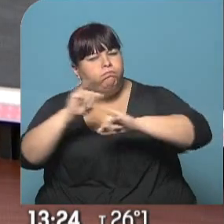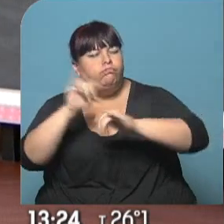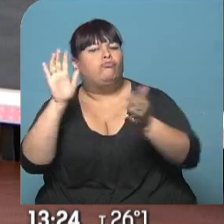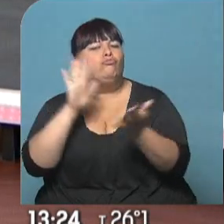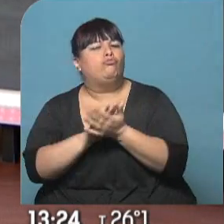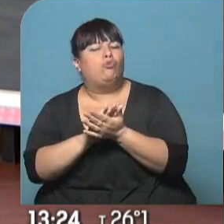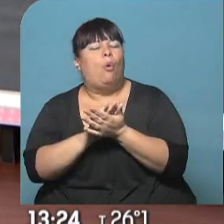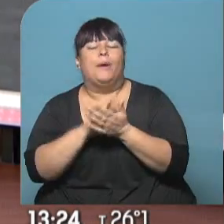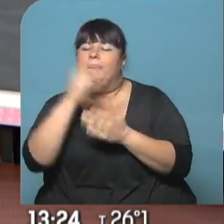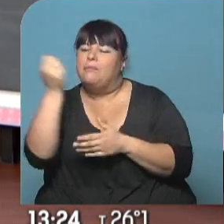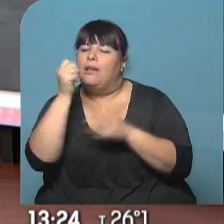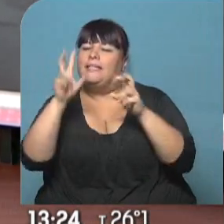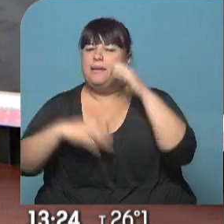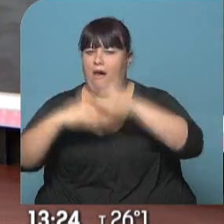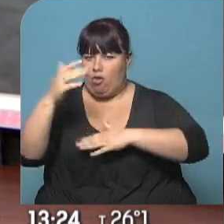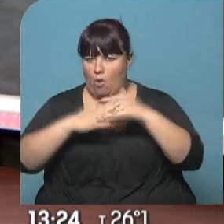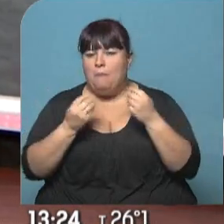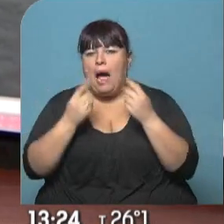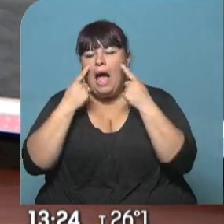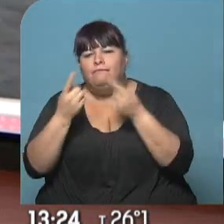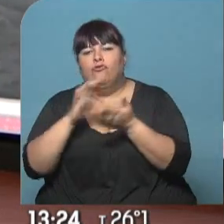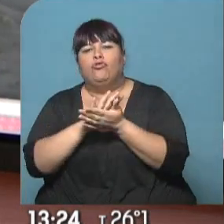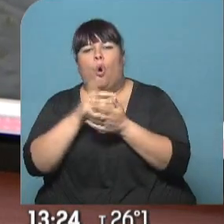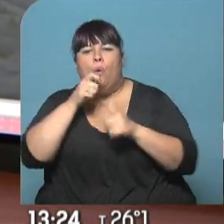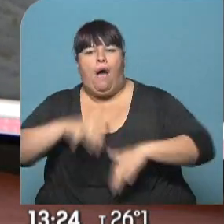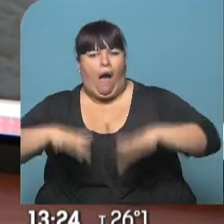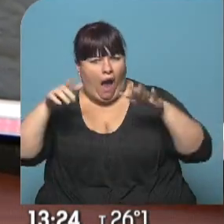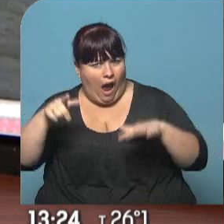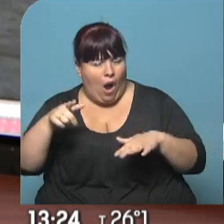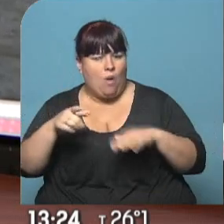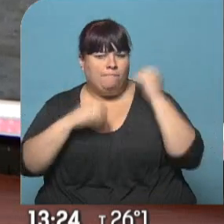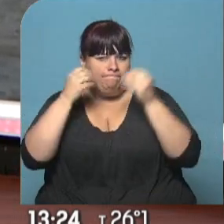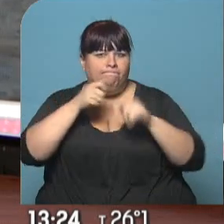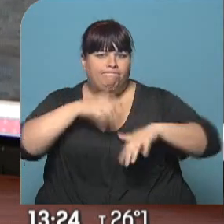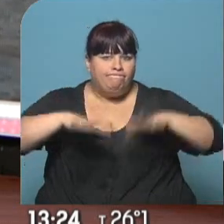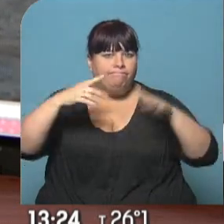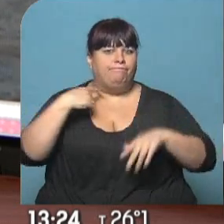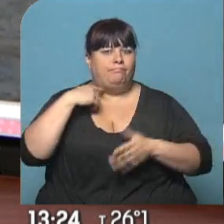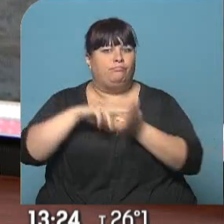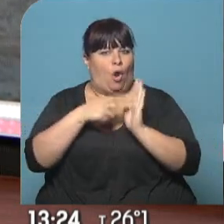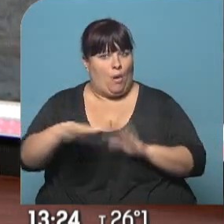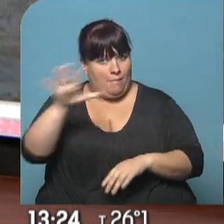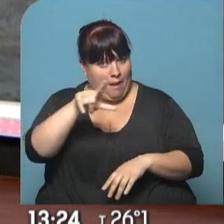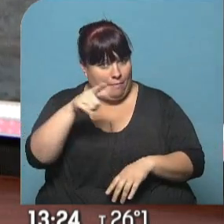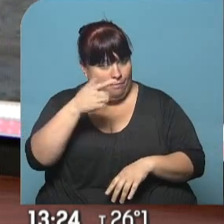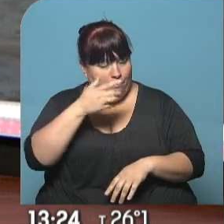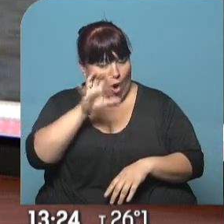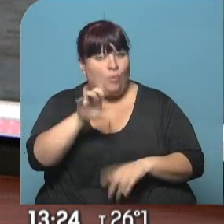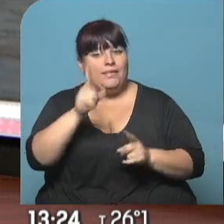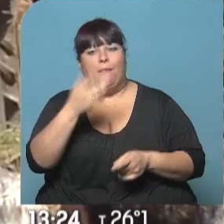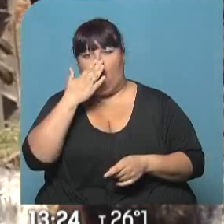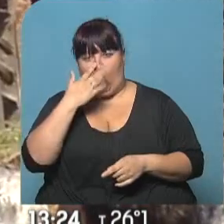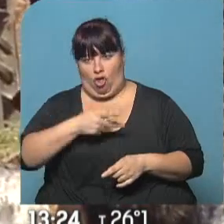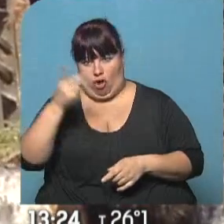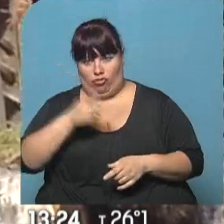vinculados básicamente con obras para atender la situación de inundaciones y anegamientos que afectan a esa provincia y también a córdoba